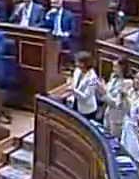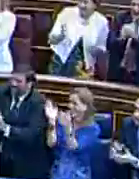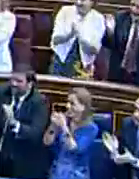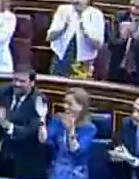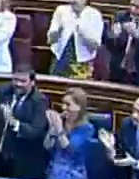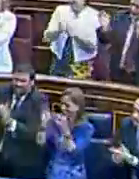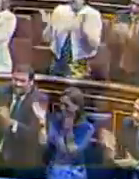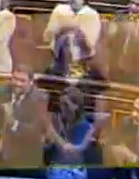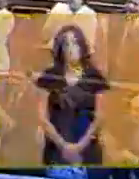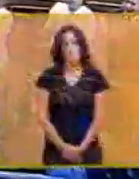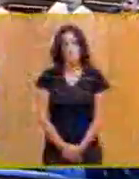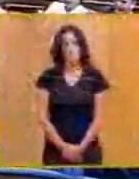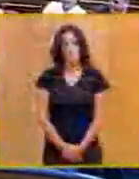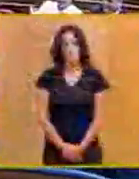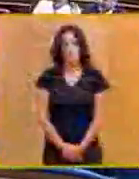Y por ello,